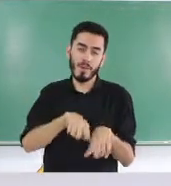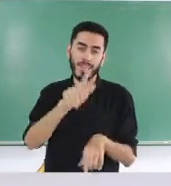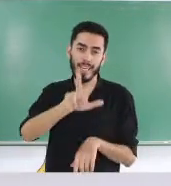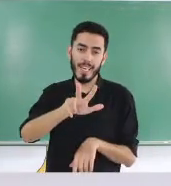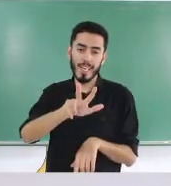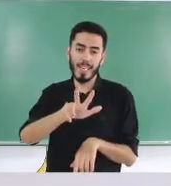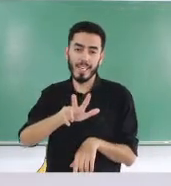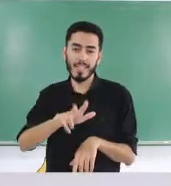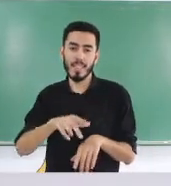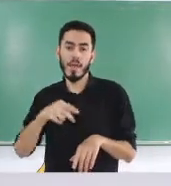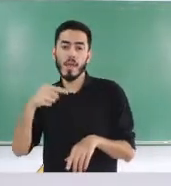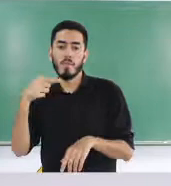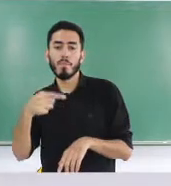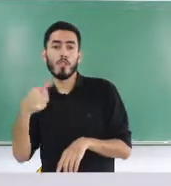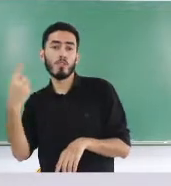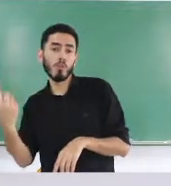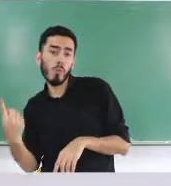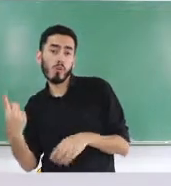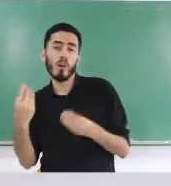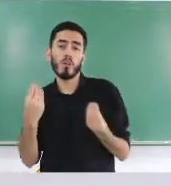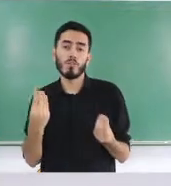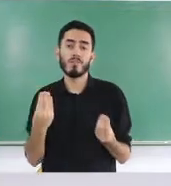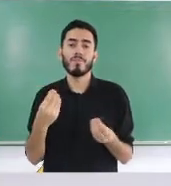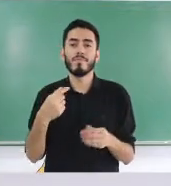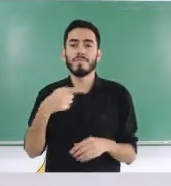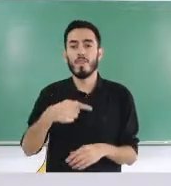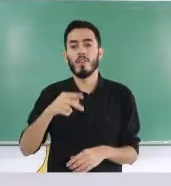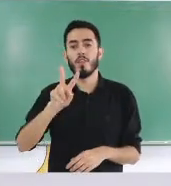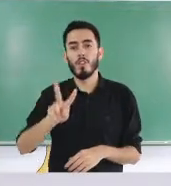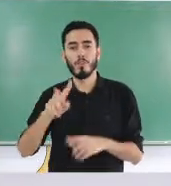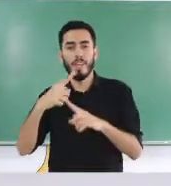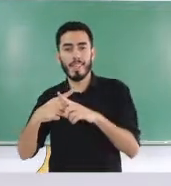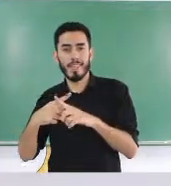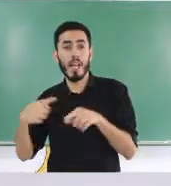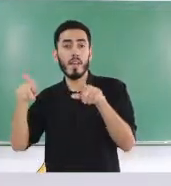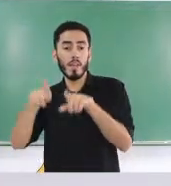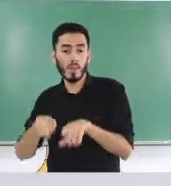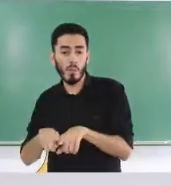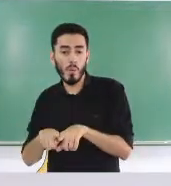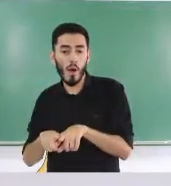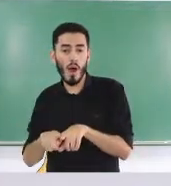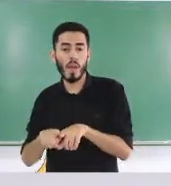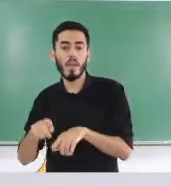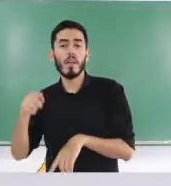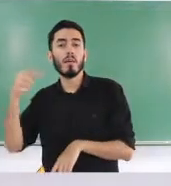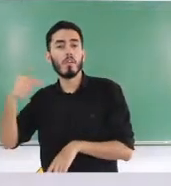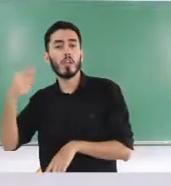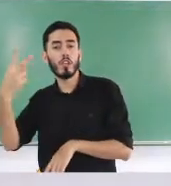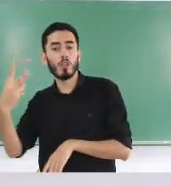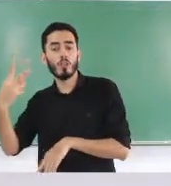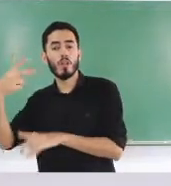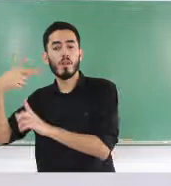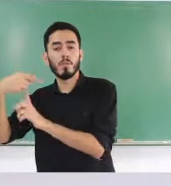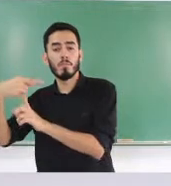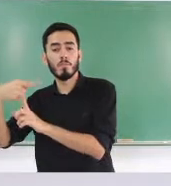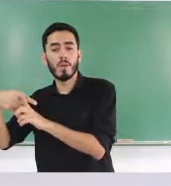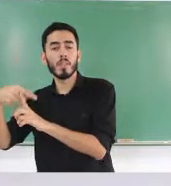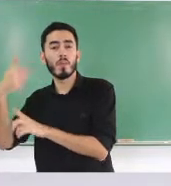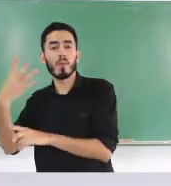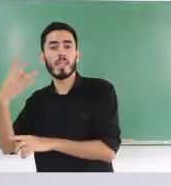menos 2 más 42 es 40, ¿sí?, y para despejar nos quedaría